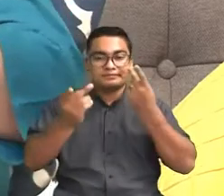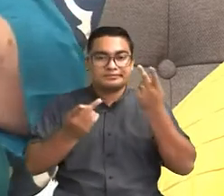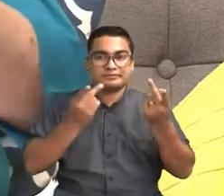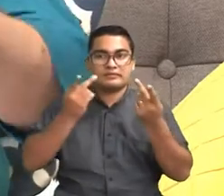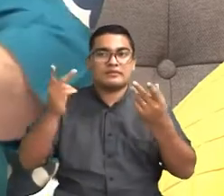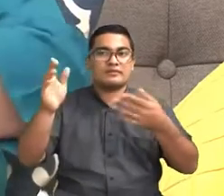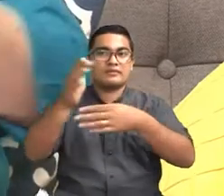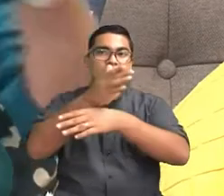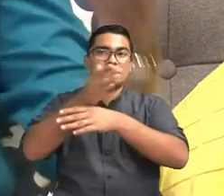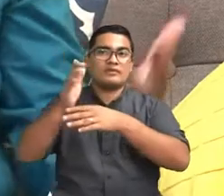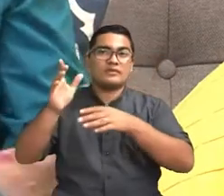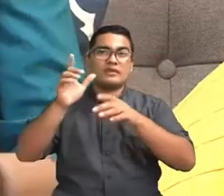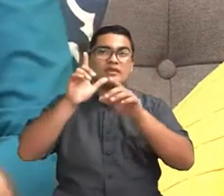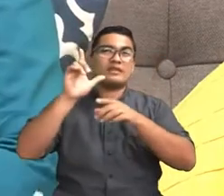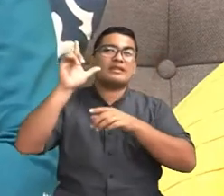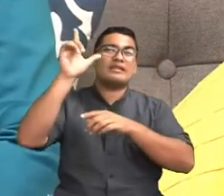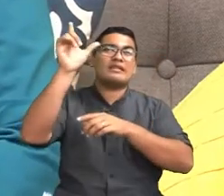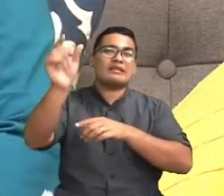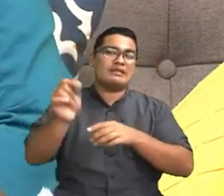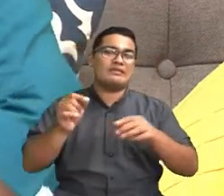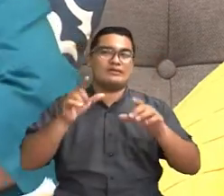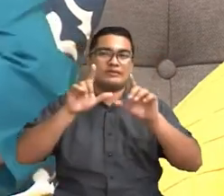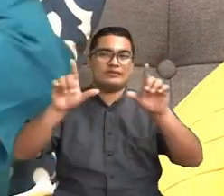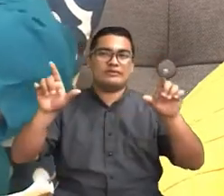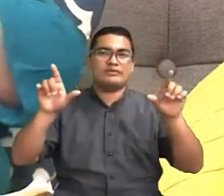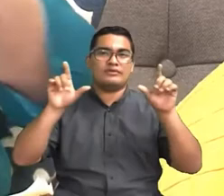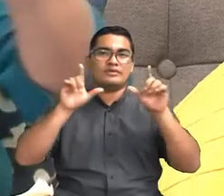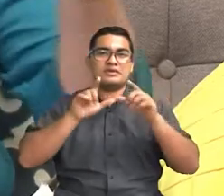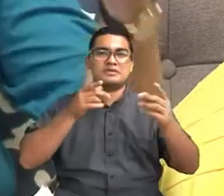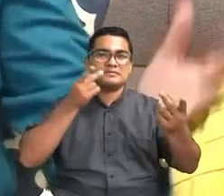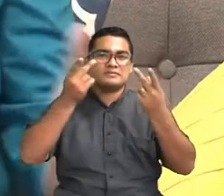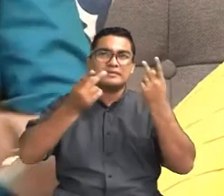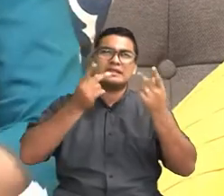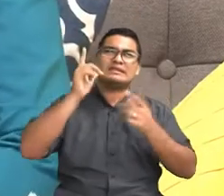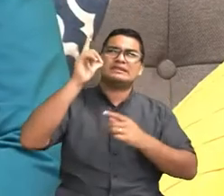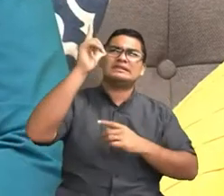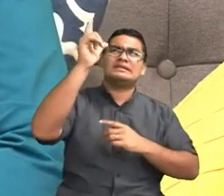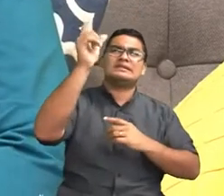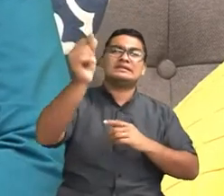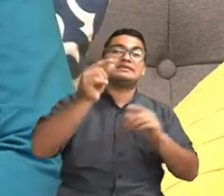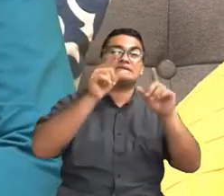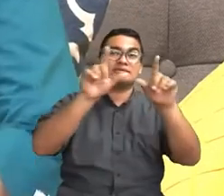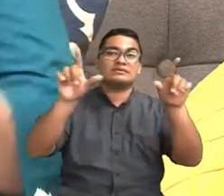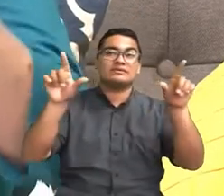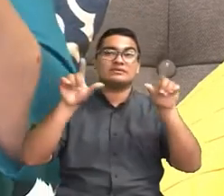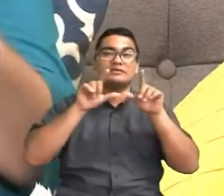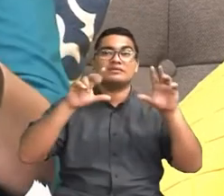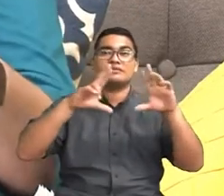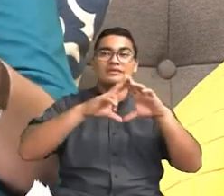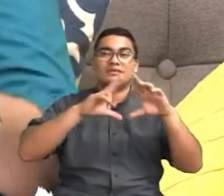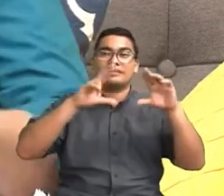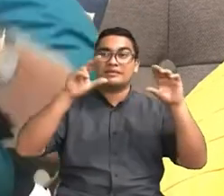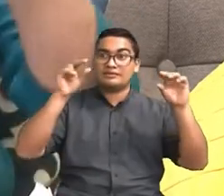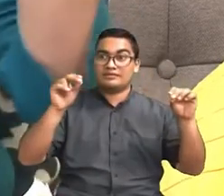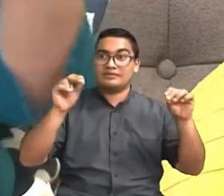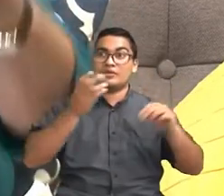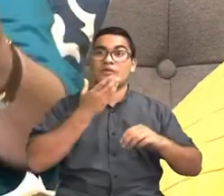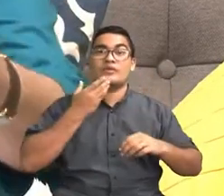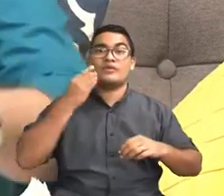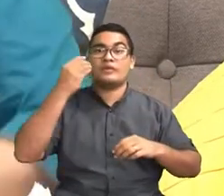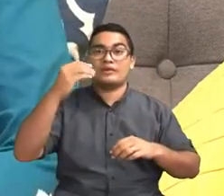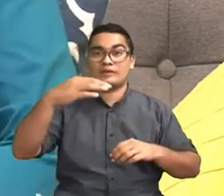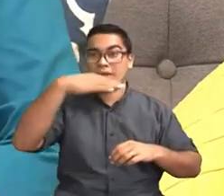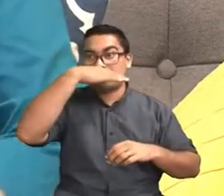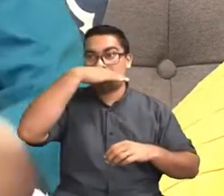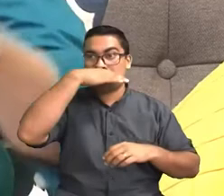los lugares más recónditos de nuestro país, las comunidades más lejanas de nuestro país. Ahí estaba la juventud, ahí